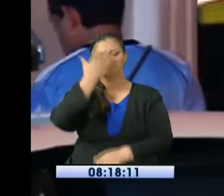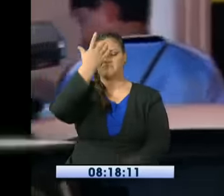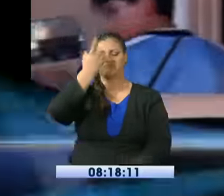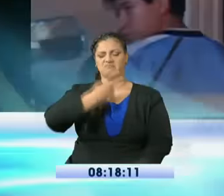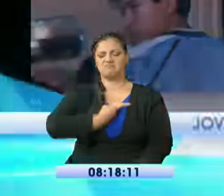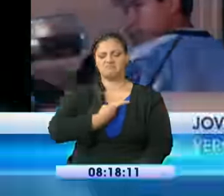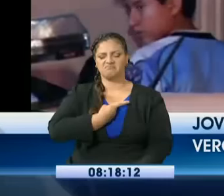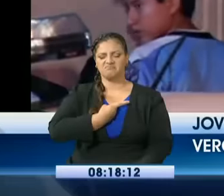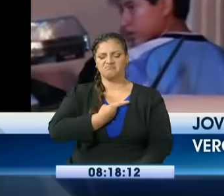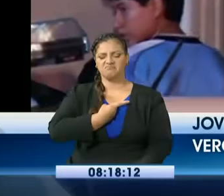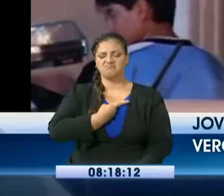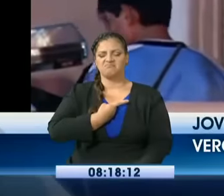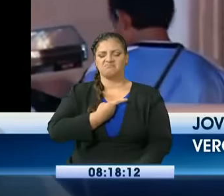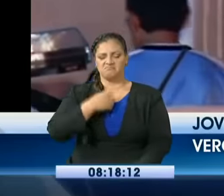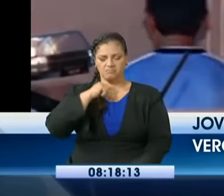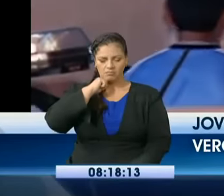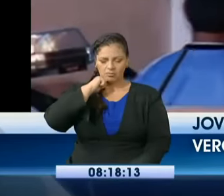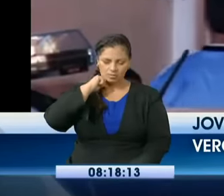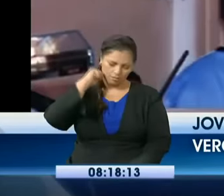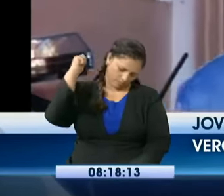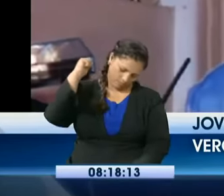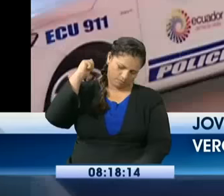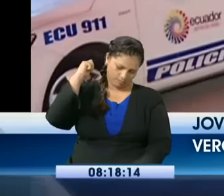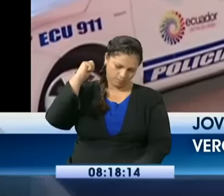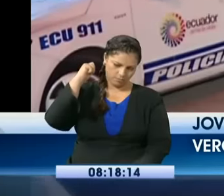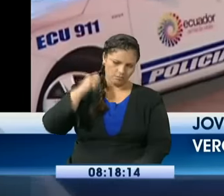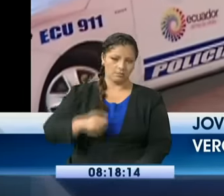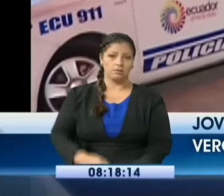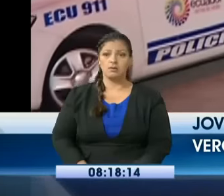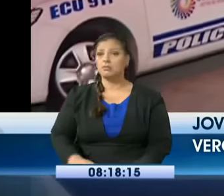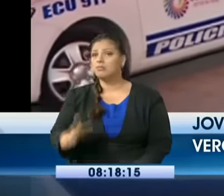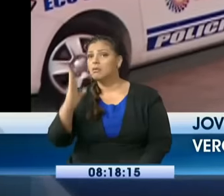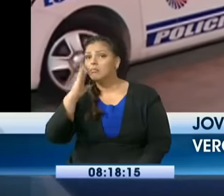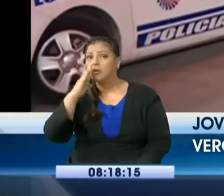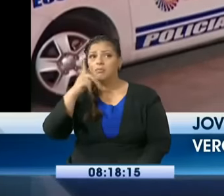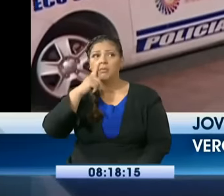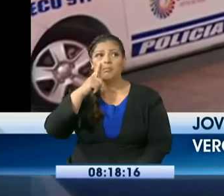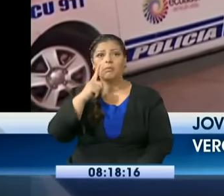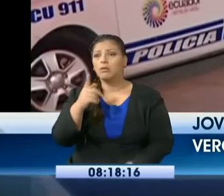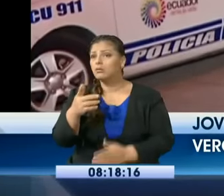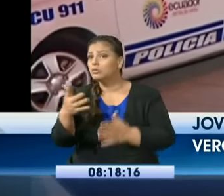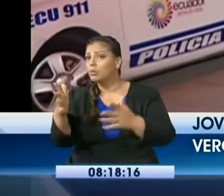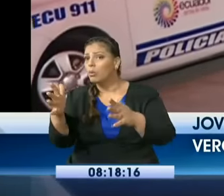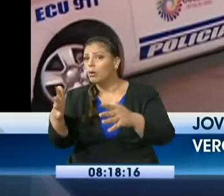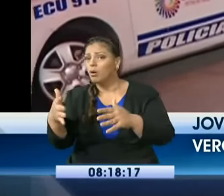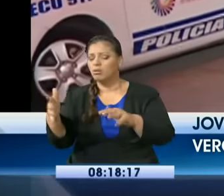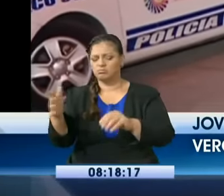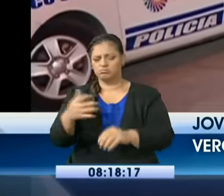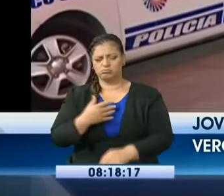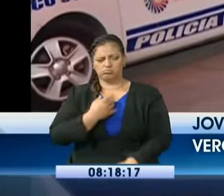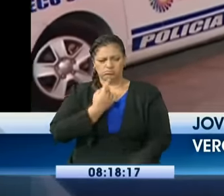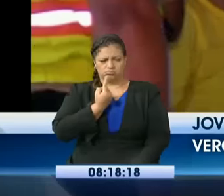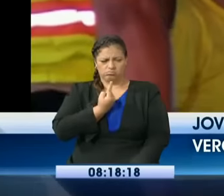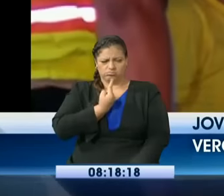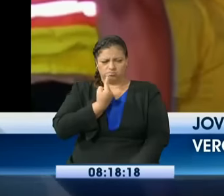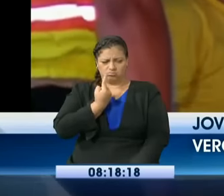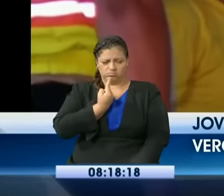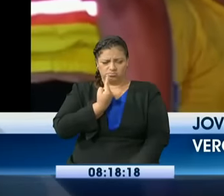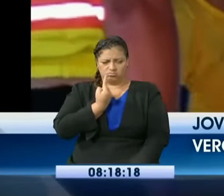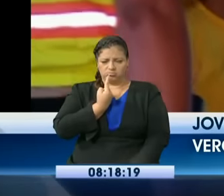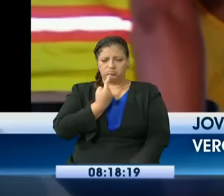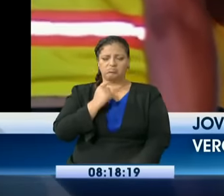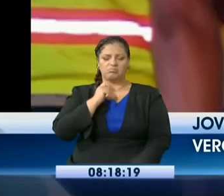sus días. El hombre aprovechó un momento de soledad en casa para materializar lo que tal vez ya